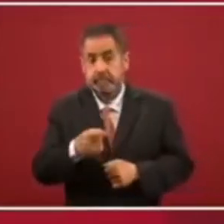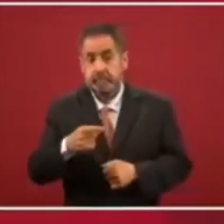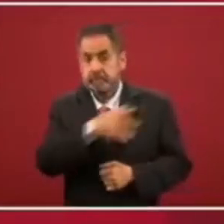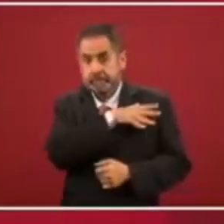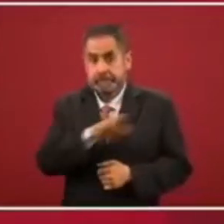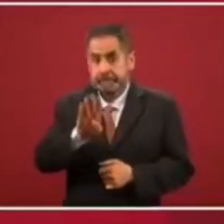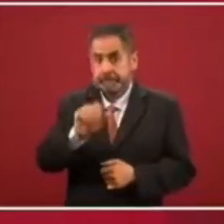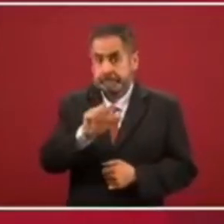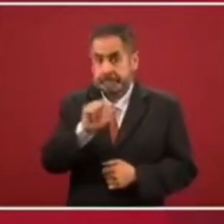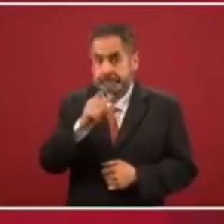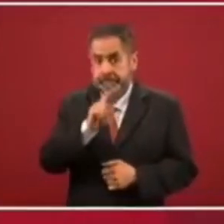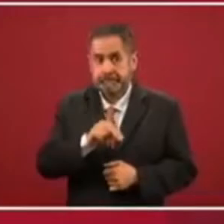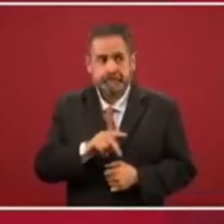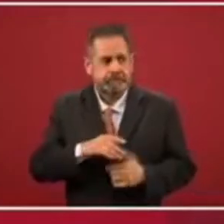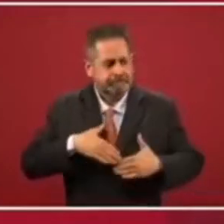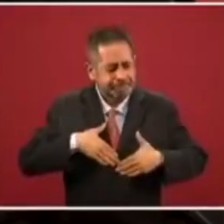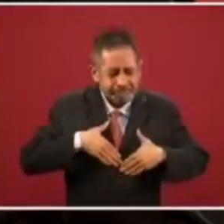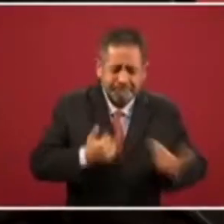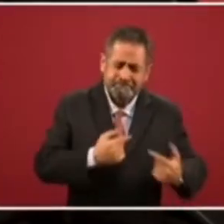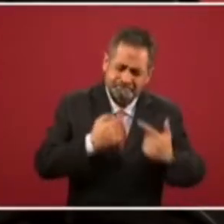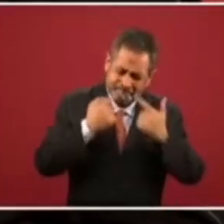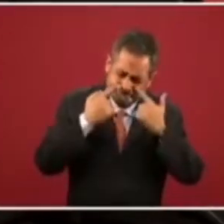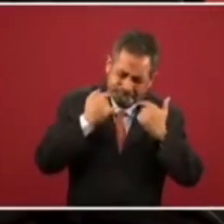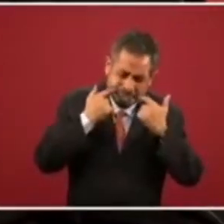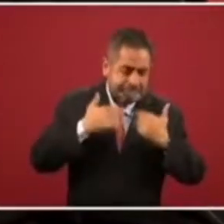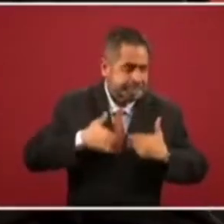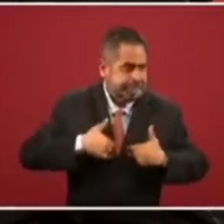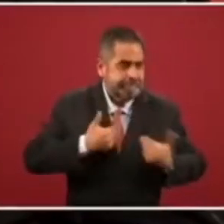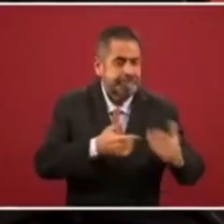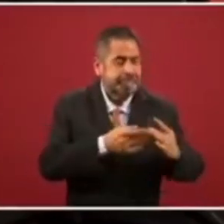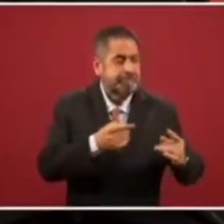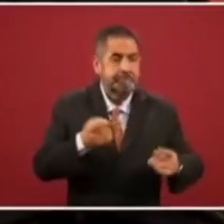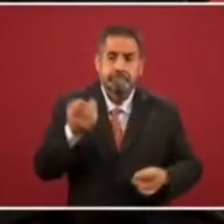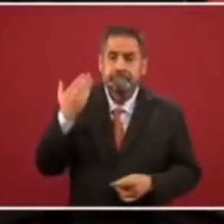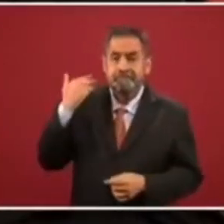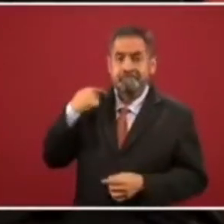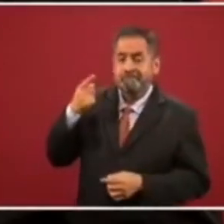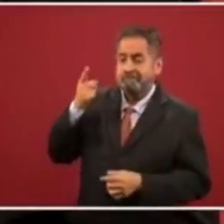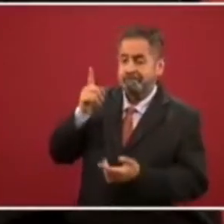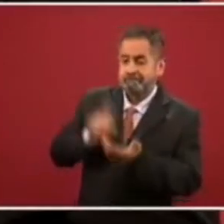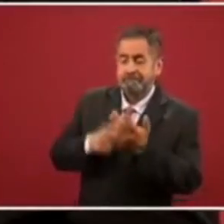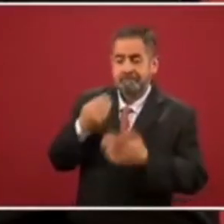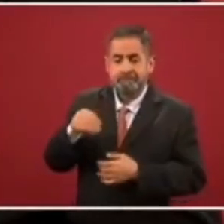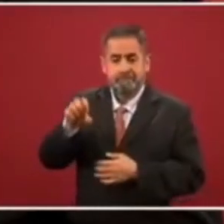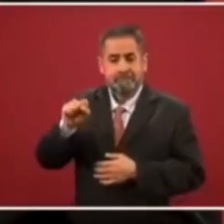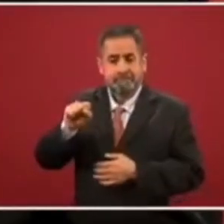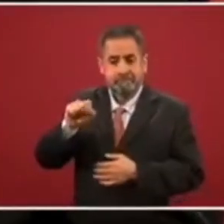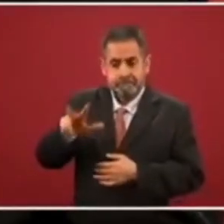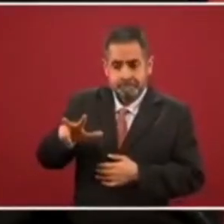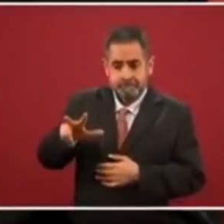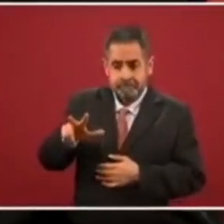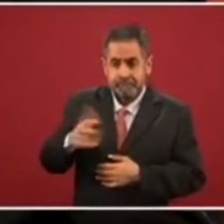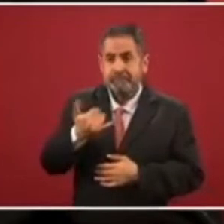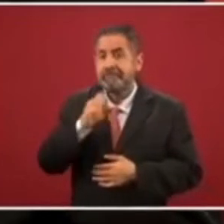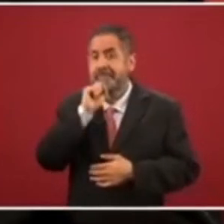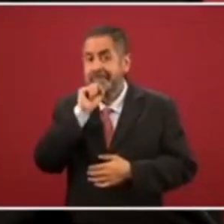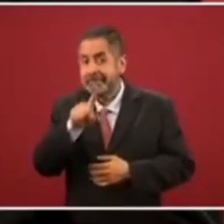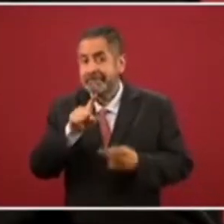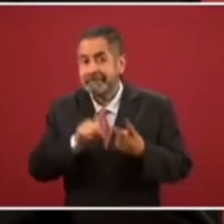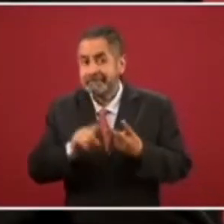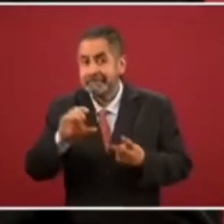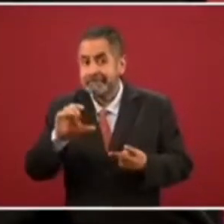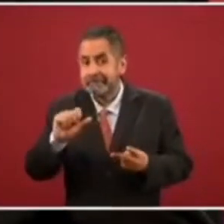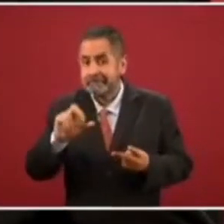le confesó de que en lo del 68 y en lo de Carlos Madrazo